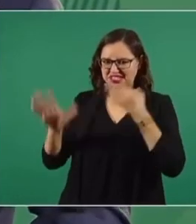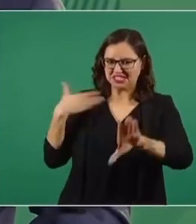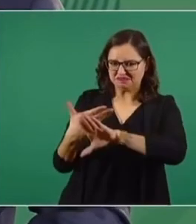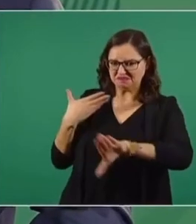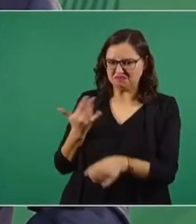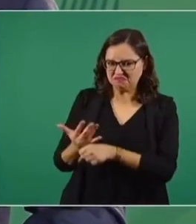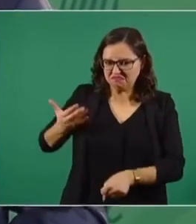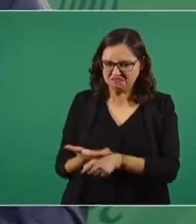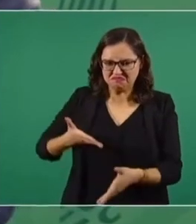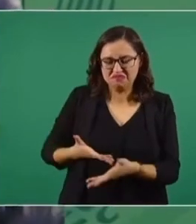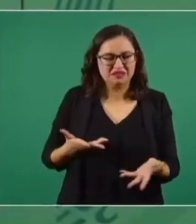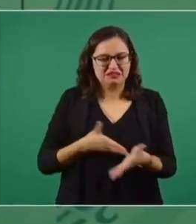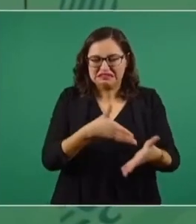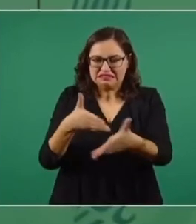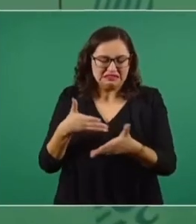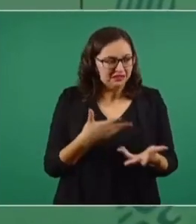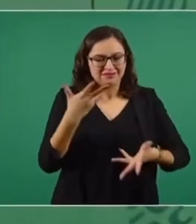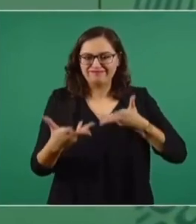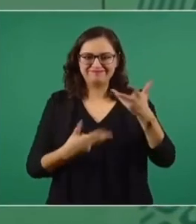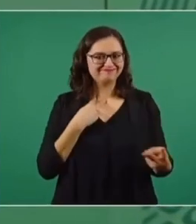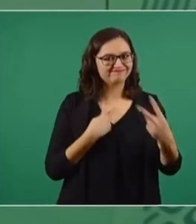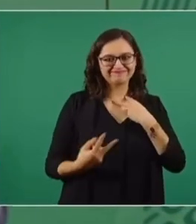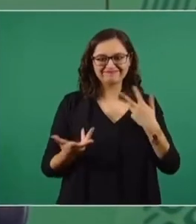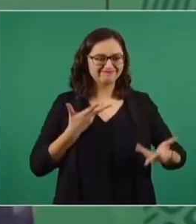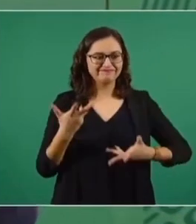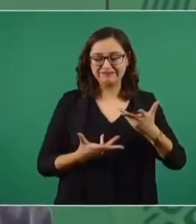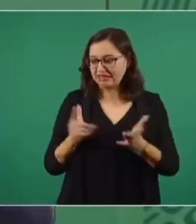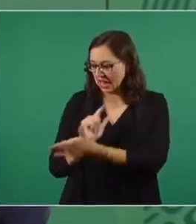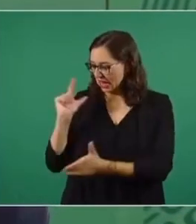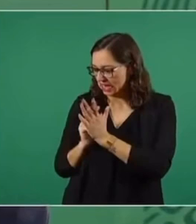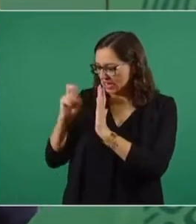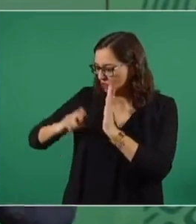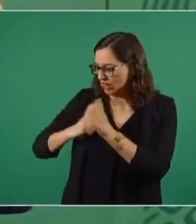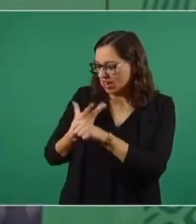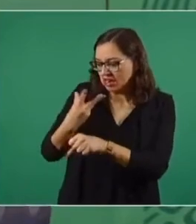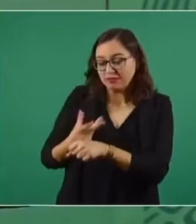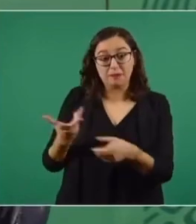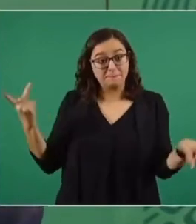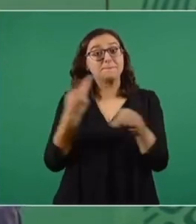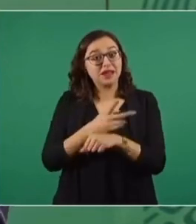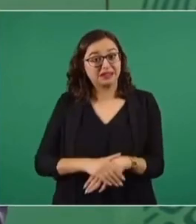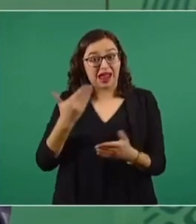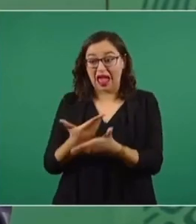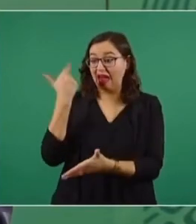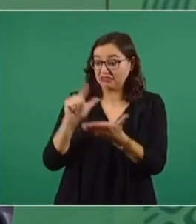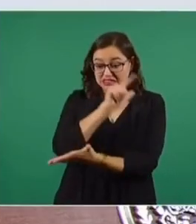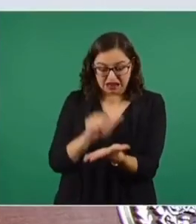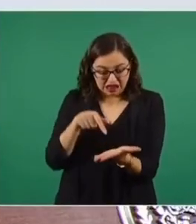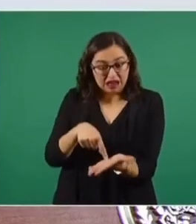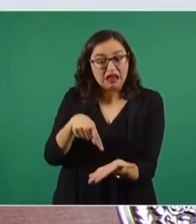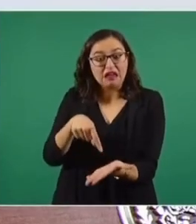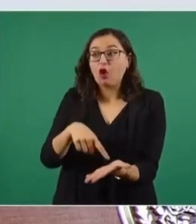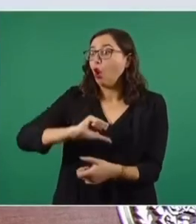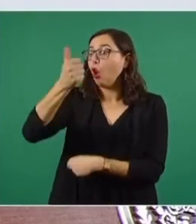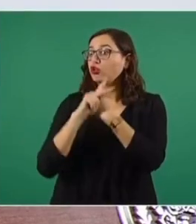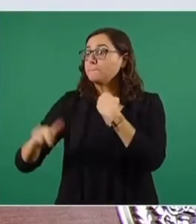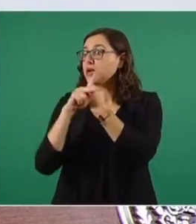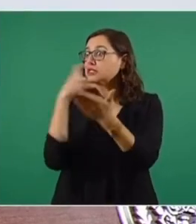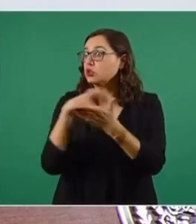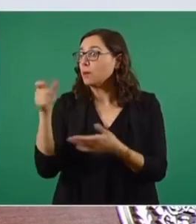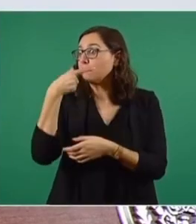los obstáculos. Tuvimos que modificar la ley, ustedes saben que no se podía comprar ni un medicamento en el extranjero, porque se protegía